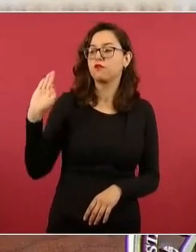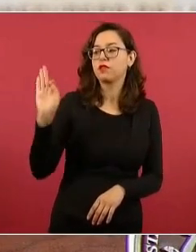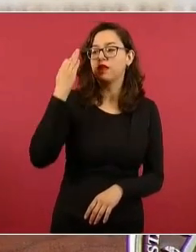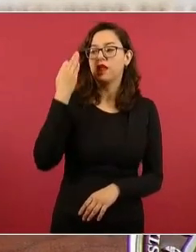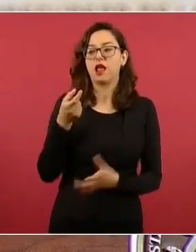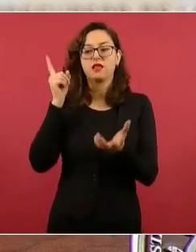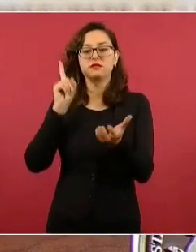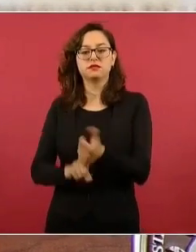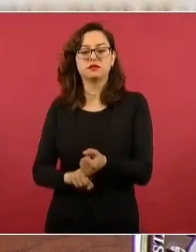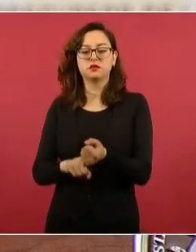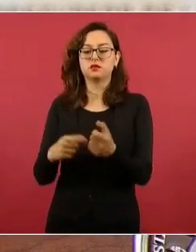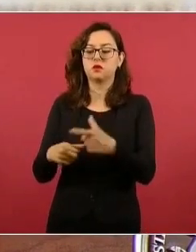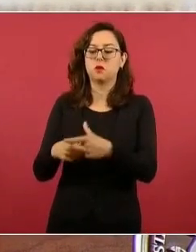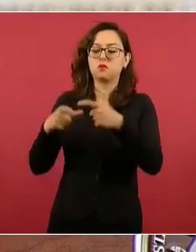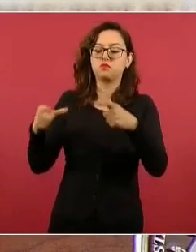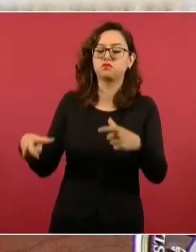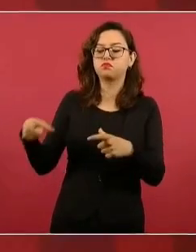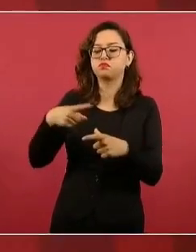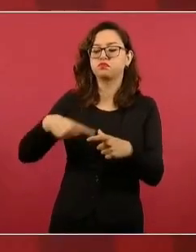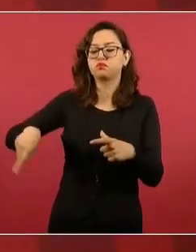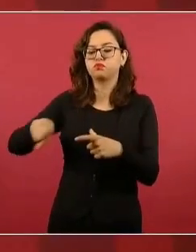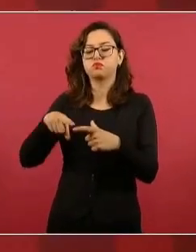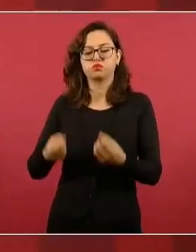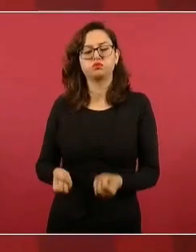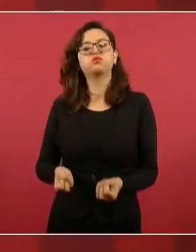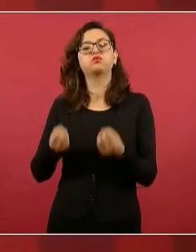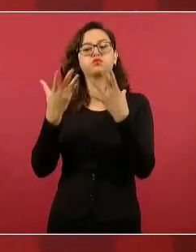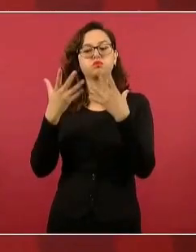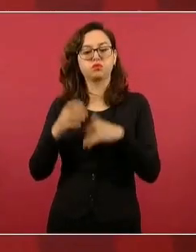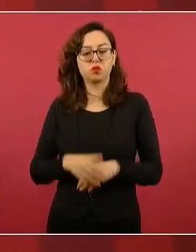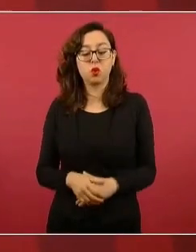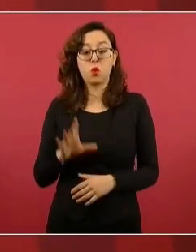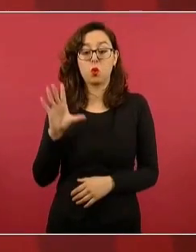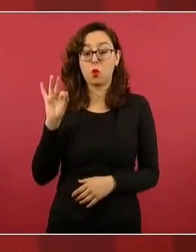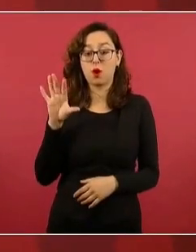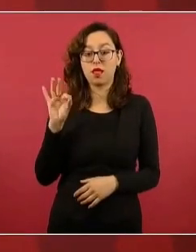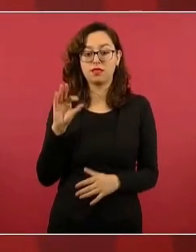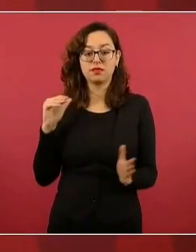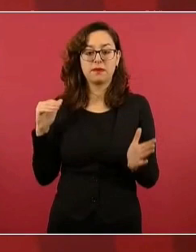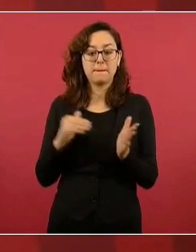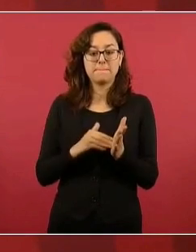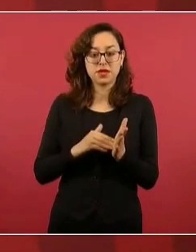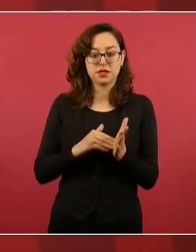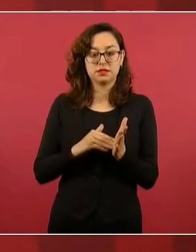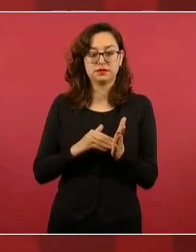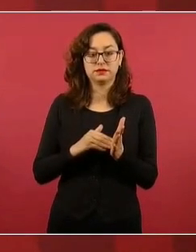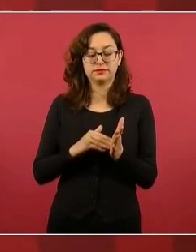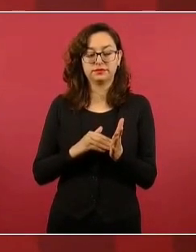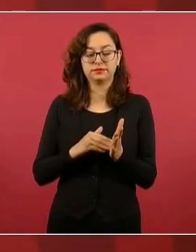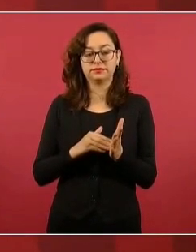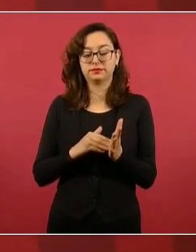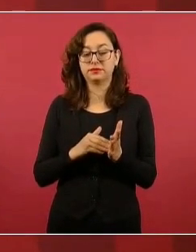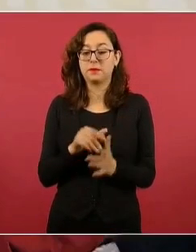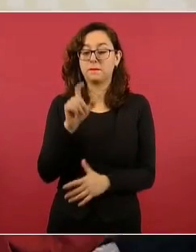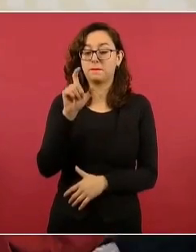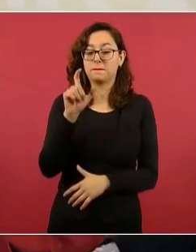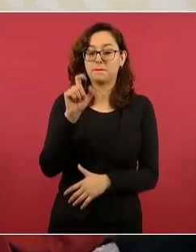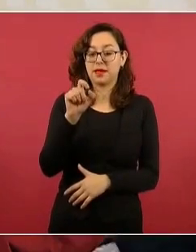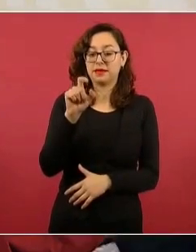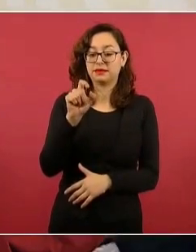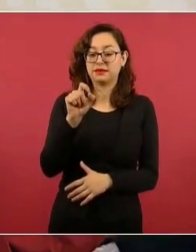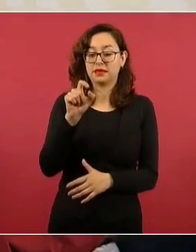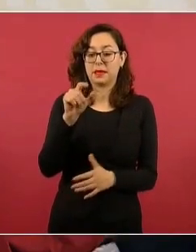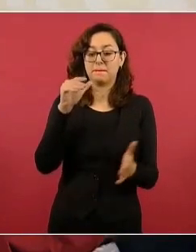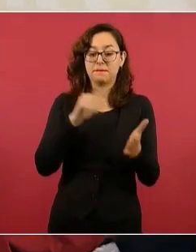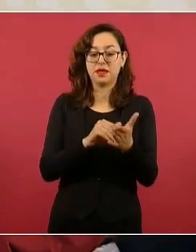llegó a tener 40,000 elementos y la mitad